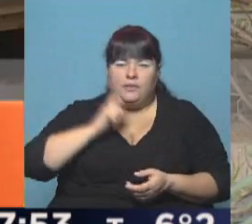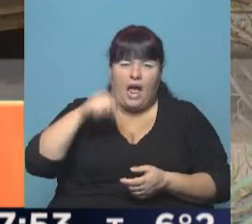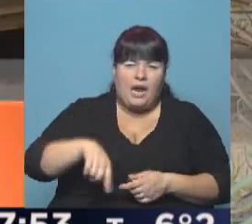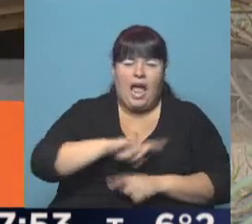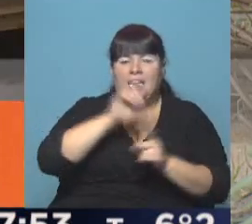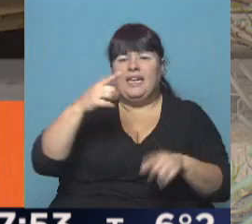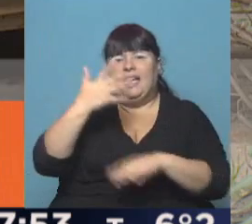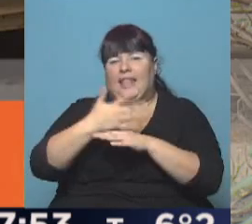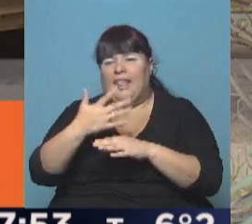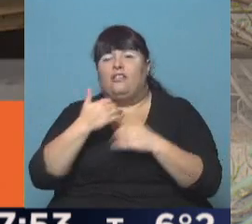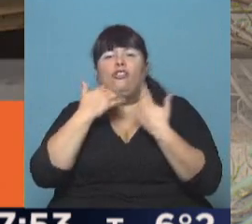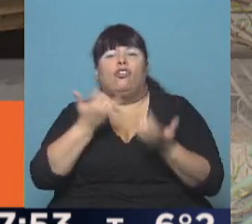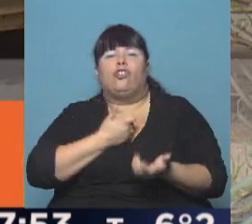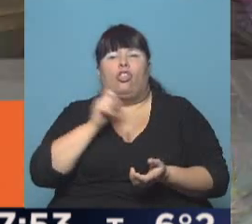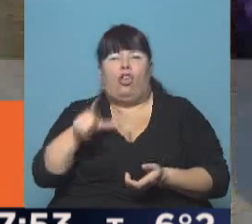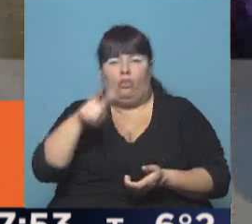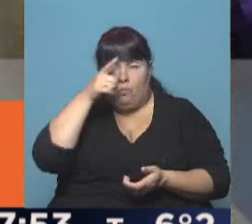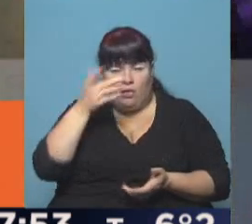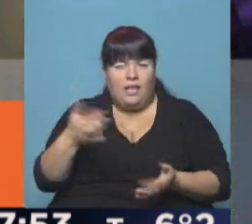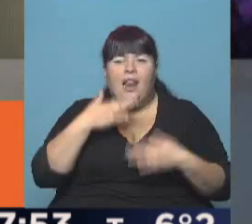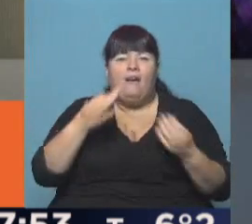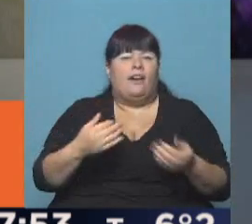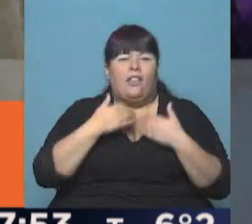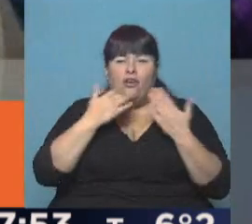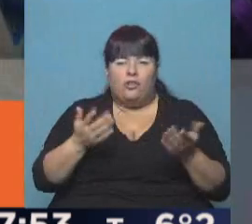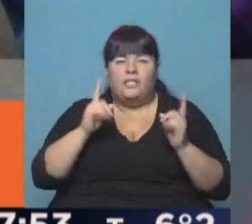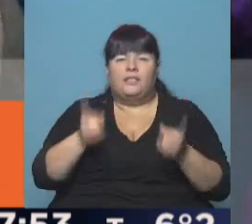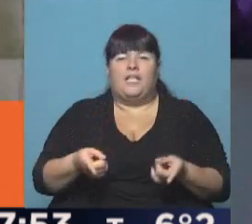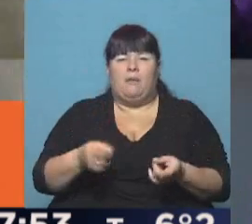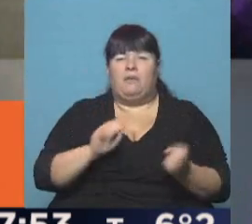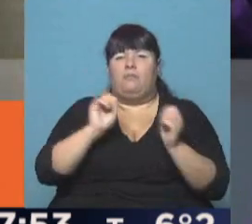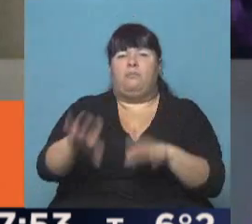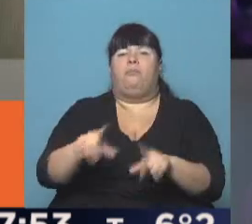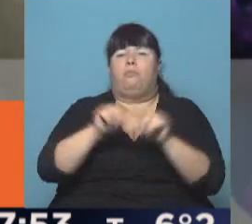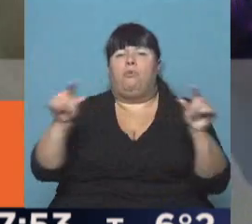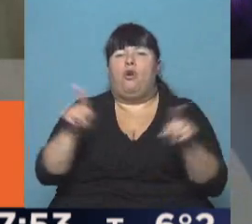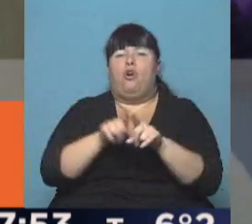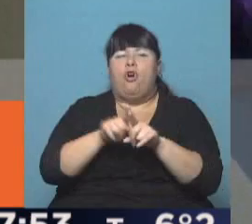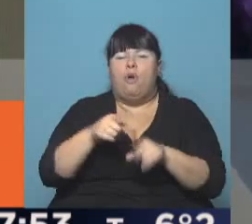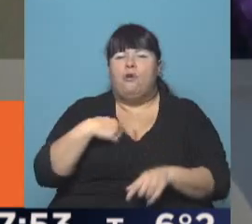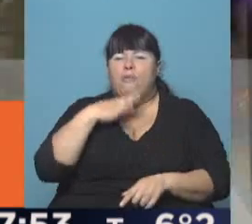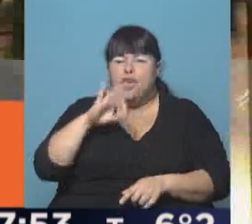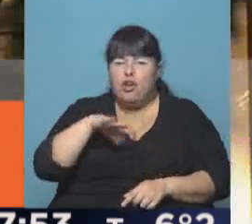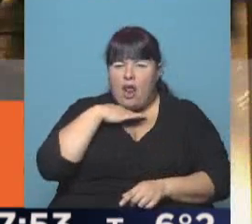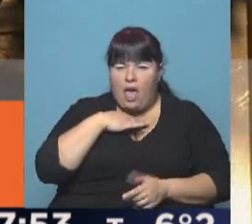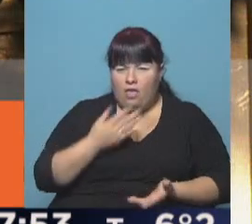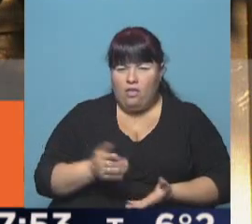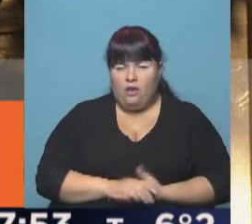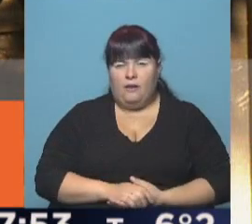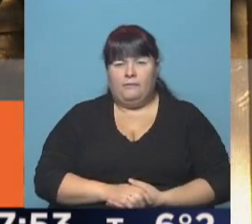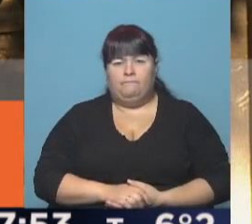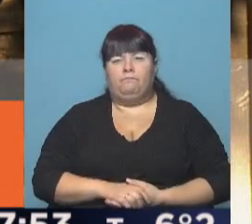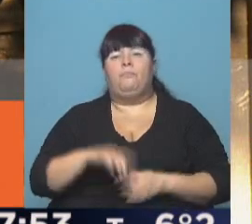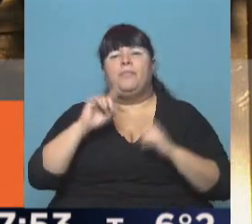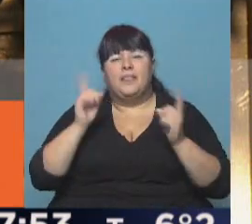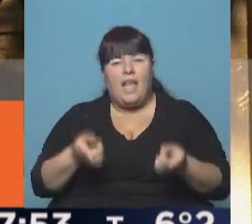ni de la quinta, no sé de dónde es. Ahora que no sé, encima me lo ponen ahí como que es un delincuente.